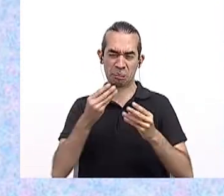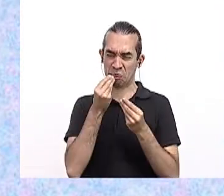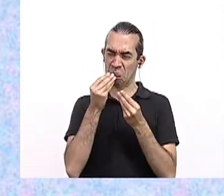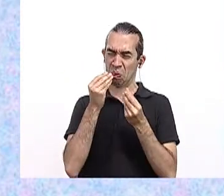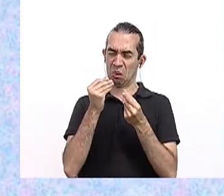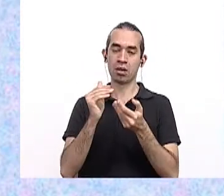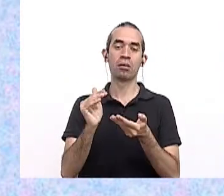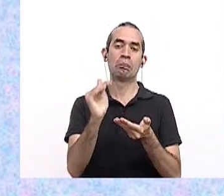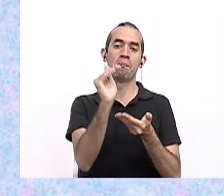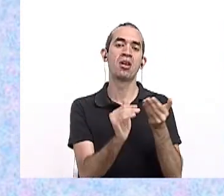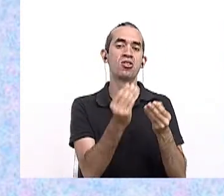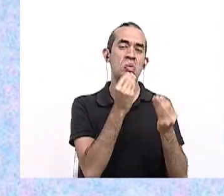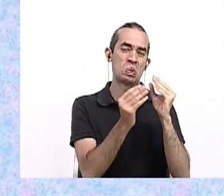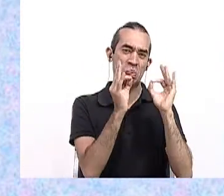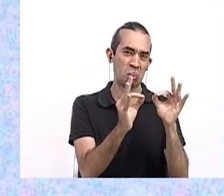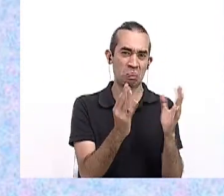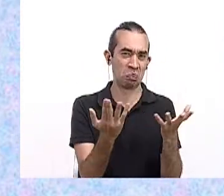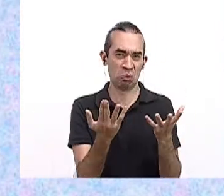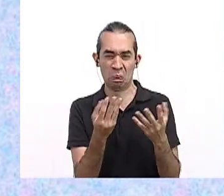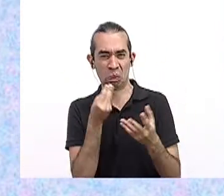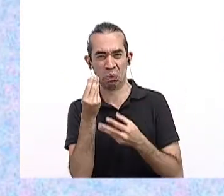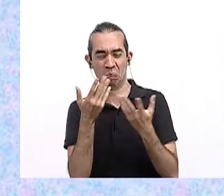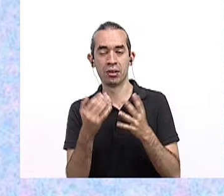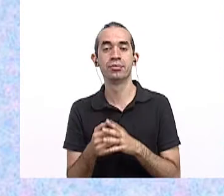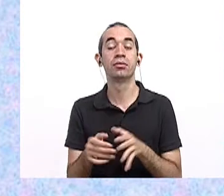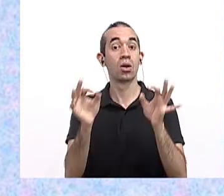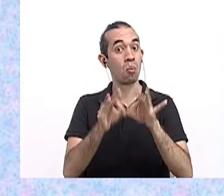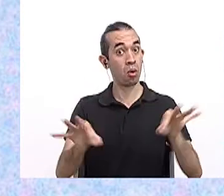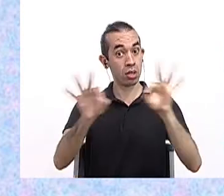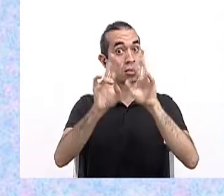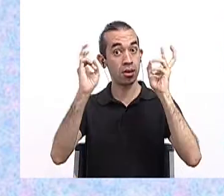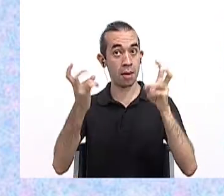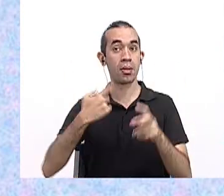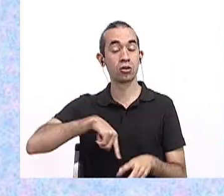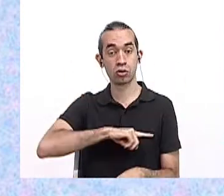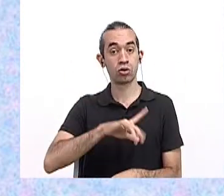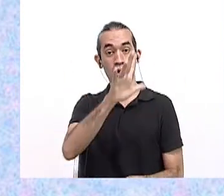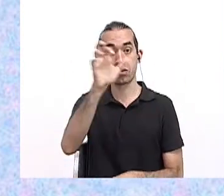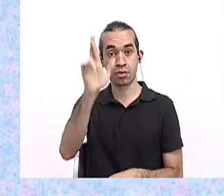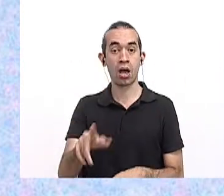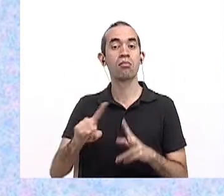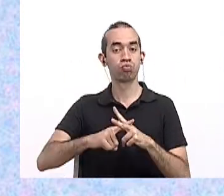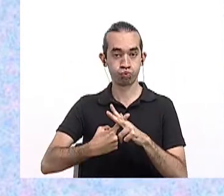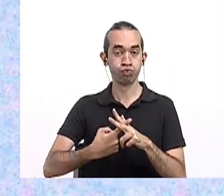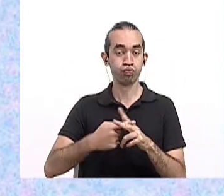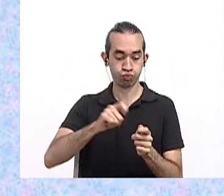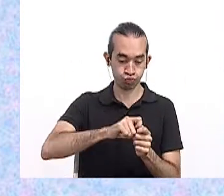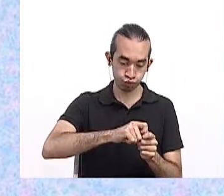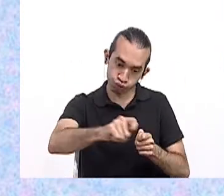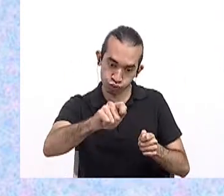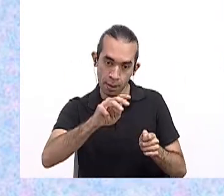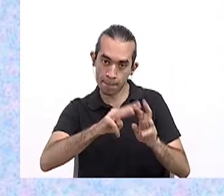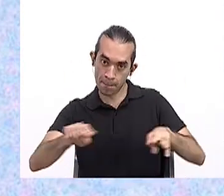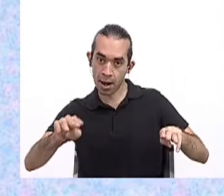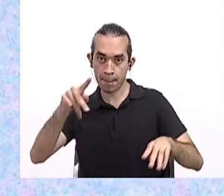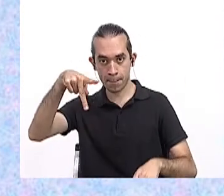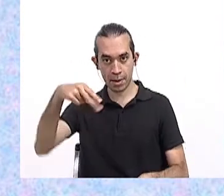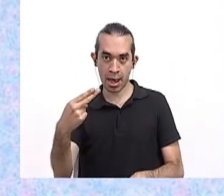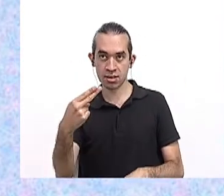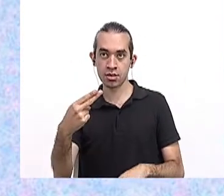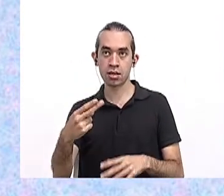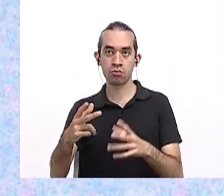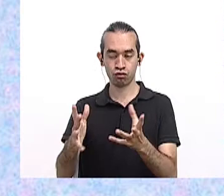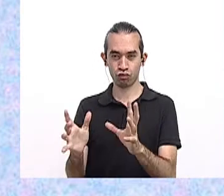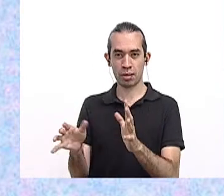este un tema de tanta importancia en costa rica ya iniciamos las primeras mediciones de ph en el mar con sensores en el